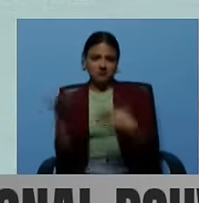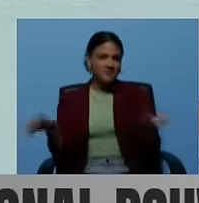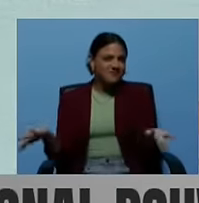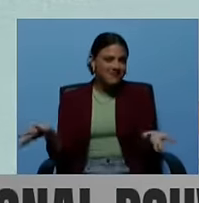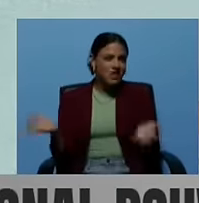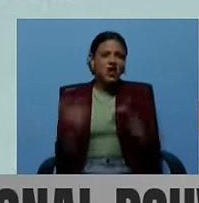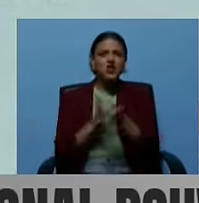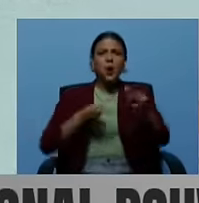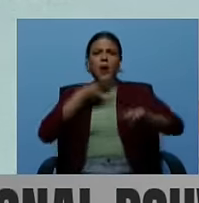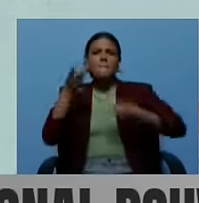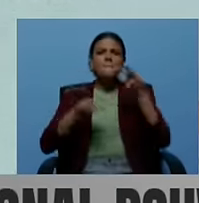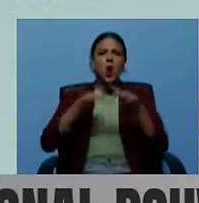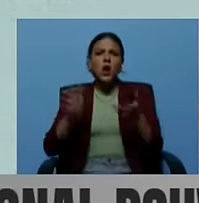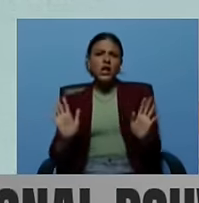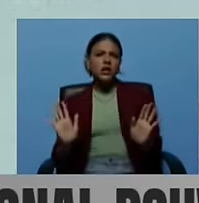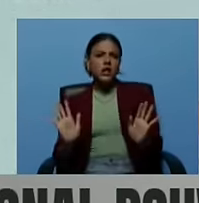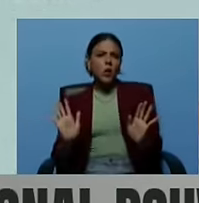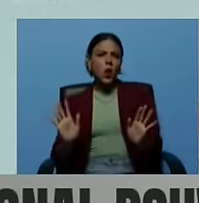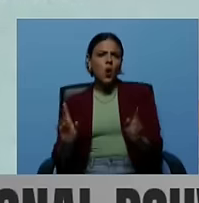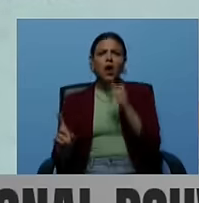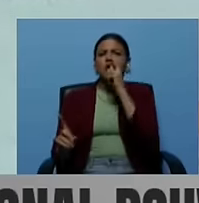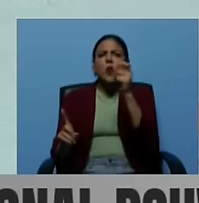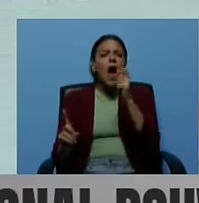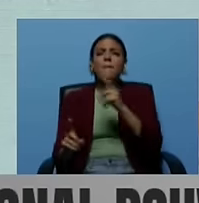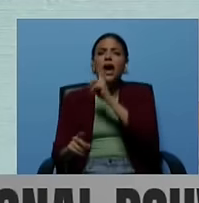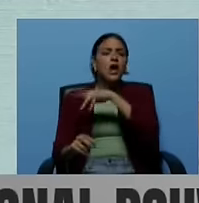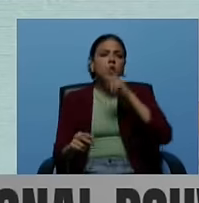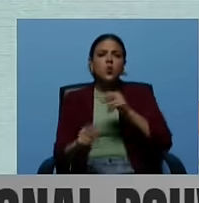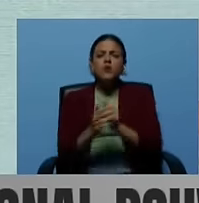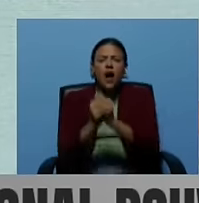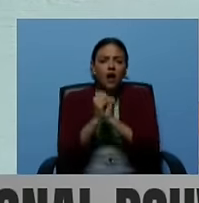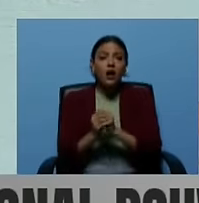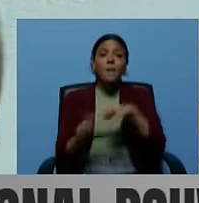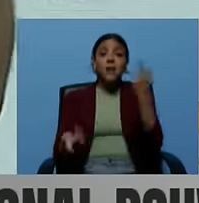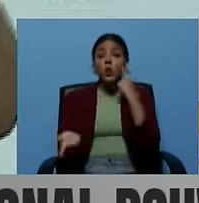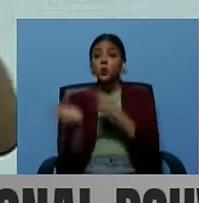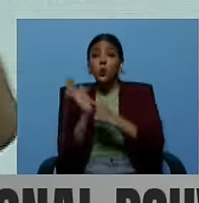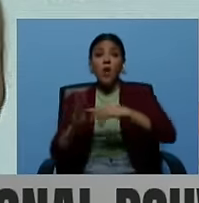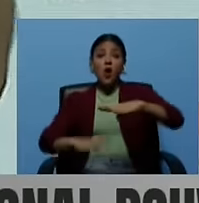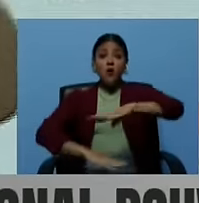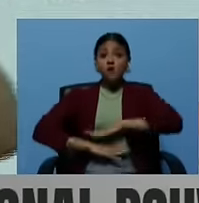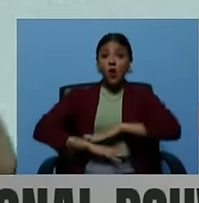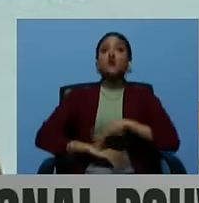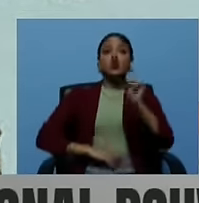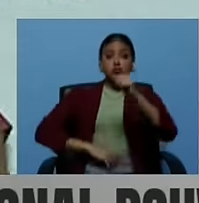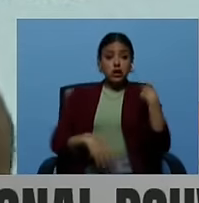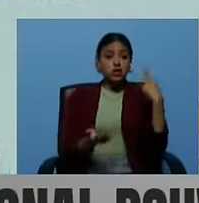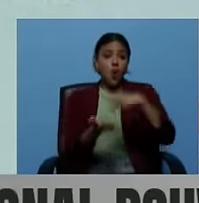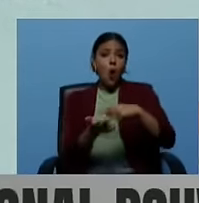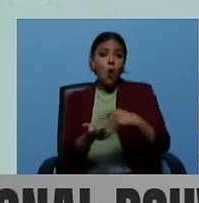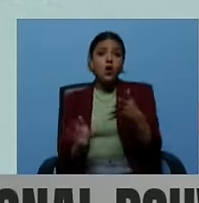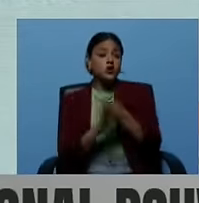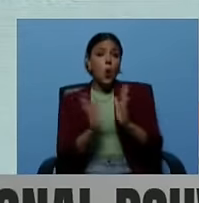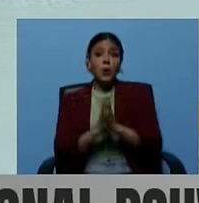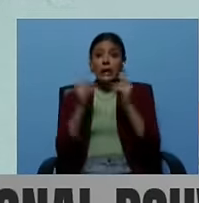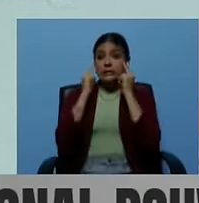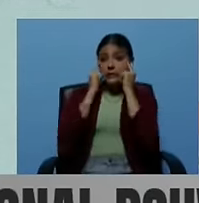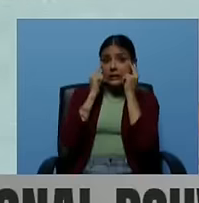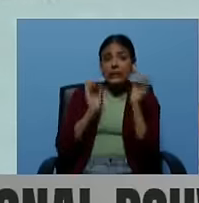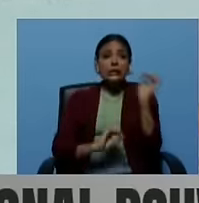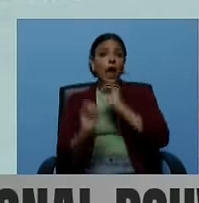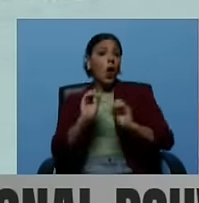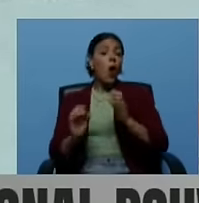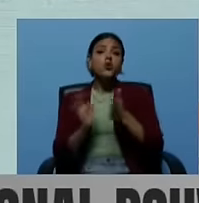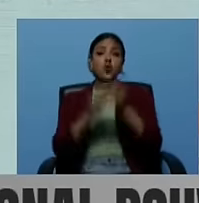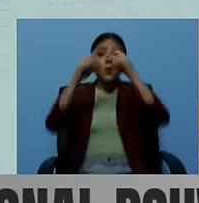los políticos que jamás y nunca han rezado un Padre Nuestro, pero cuando le toca la foto se van para la Pastora, para la Chinita, para la Virgen del Valle, para la Virgen